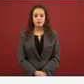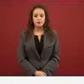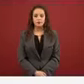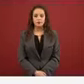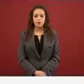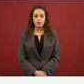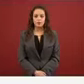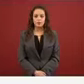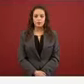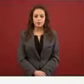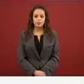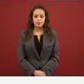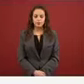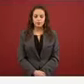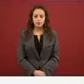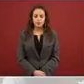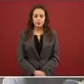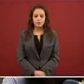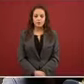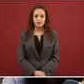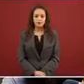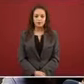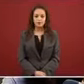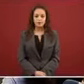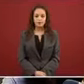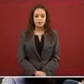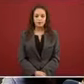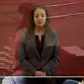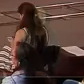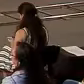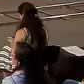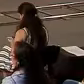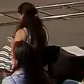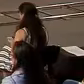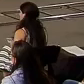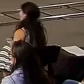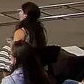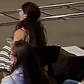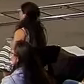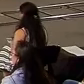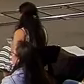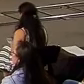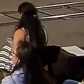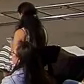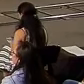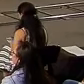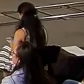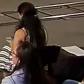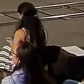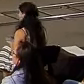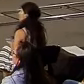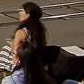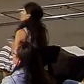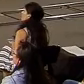tintutani planilla. Bueno, como ven, trabajamos muy cerca con el INPI que nos ayuda, de acuerdo a sus